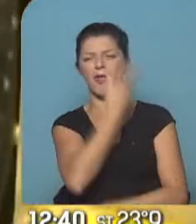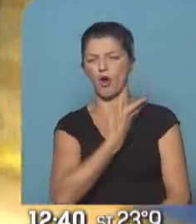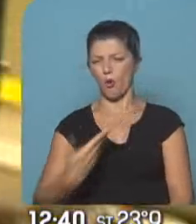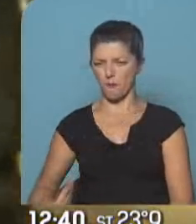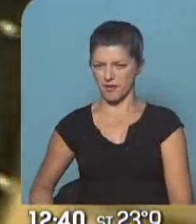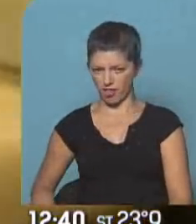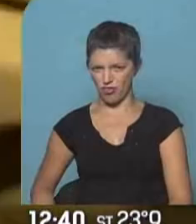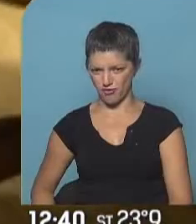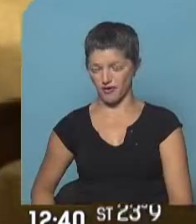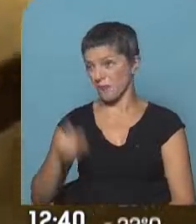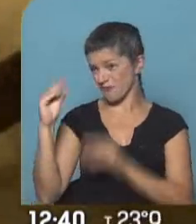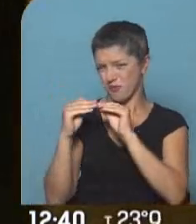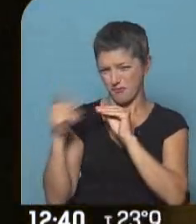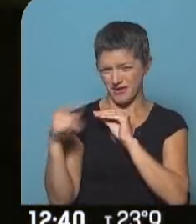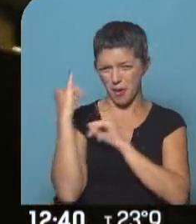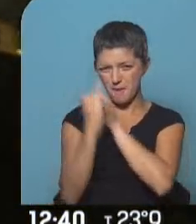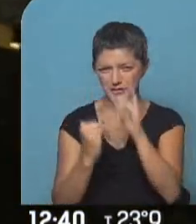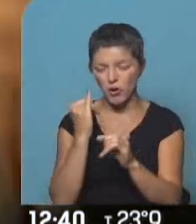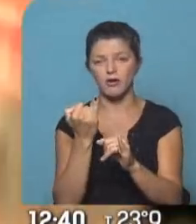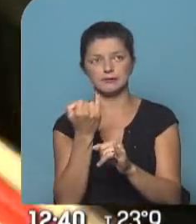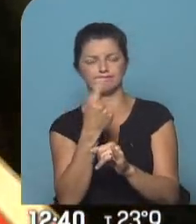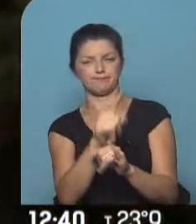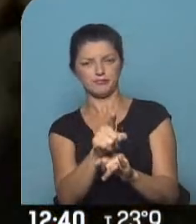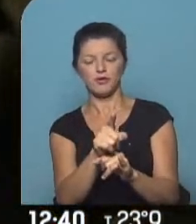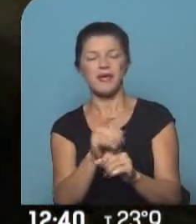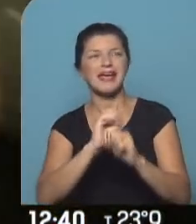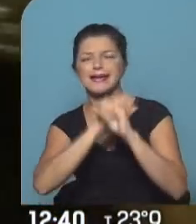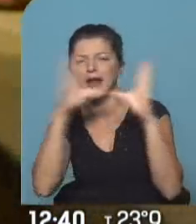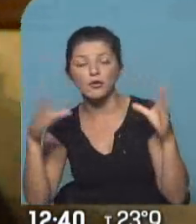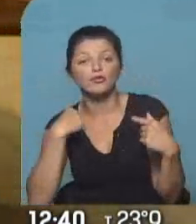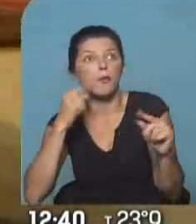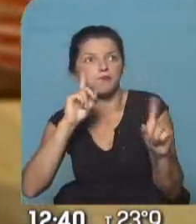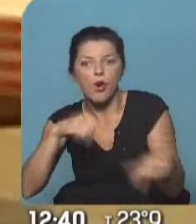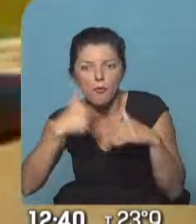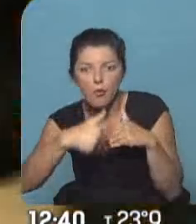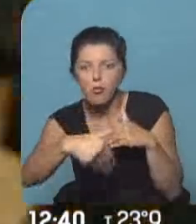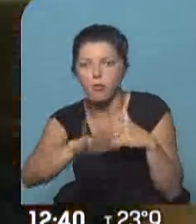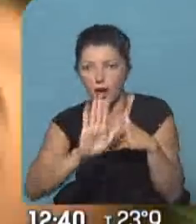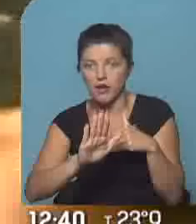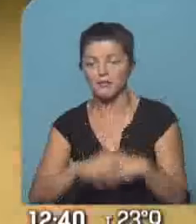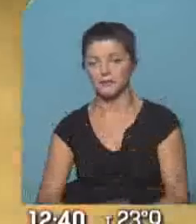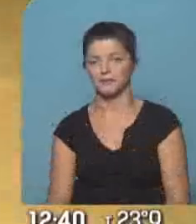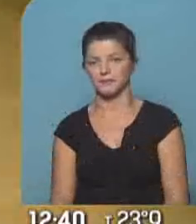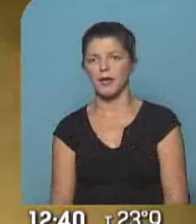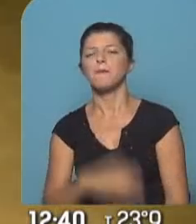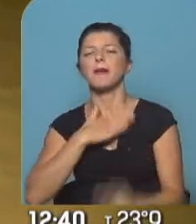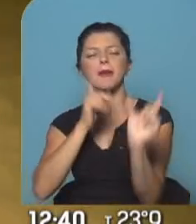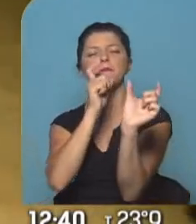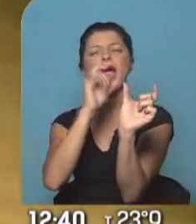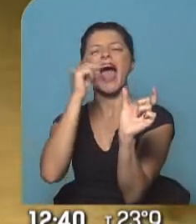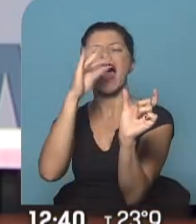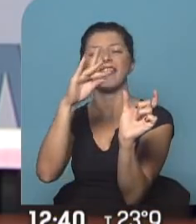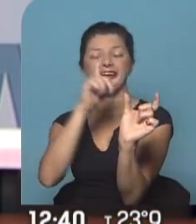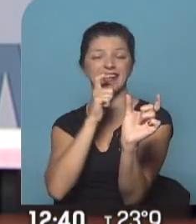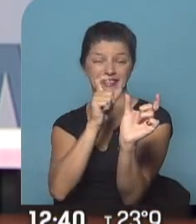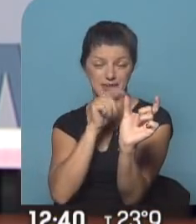decía Jorge, es muy irracional, no tiene una línea clara, es espasmódico, por ahí es esa, me parece a mí, el adjetivo que mejor describe